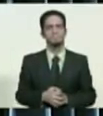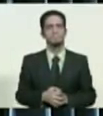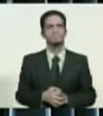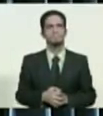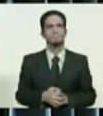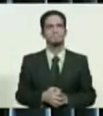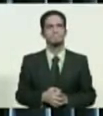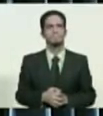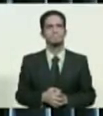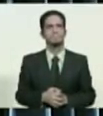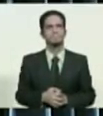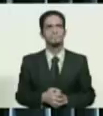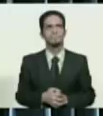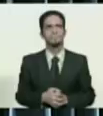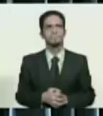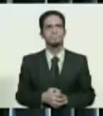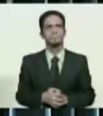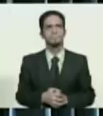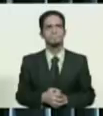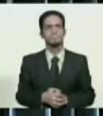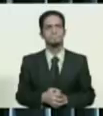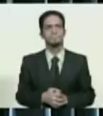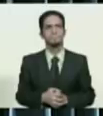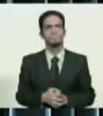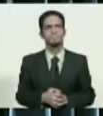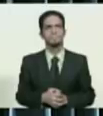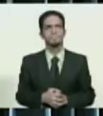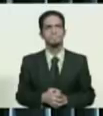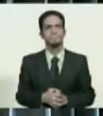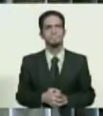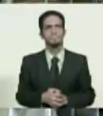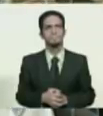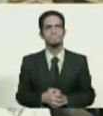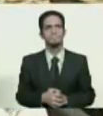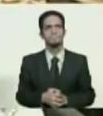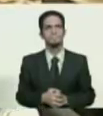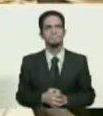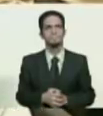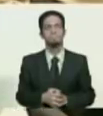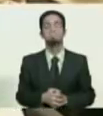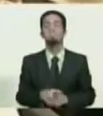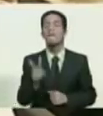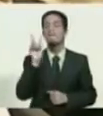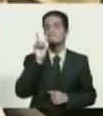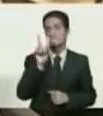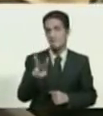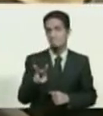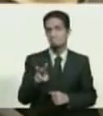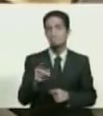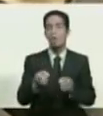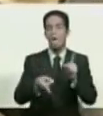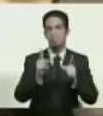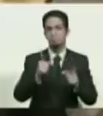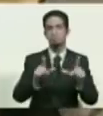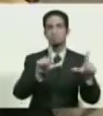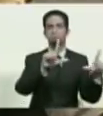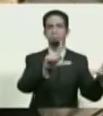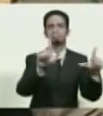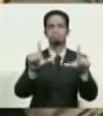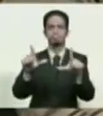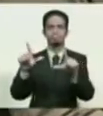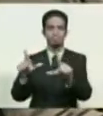frustración. Hemos visto el manejo de algunos medios de comunicación. Yo quisiera que compartiéramos un breve